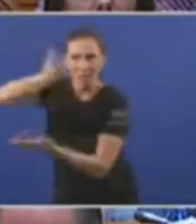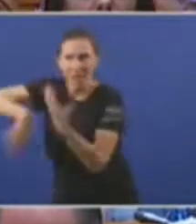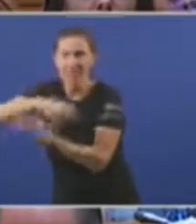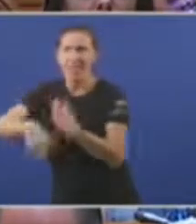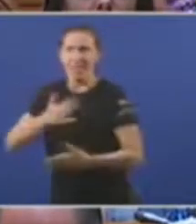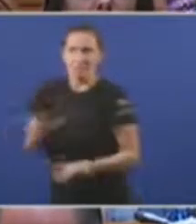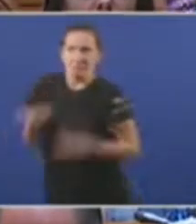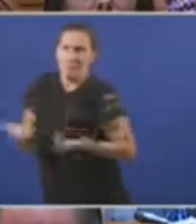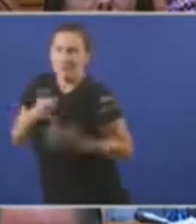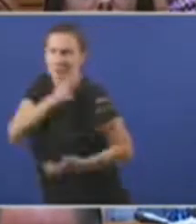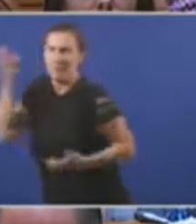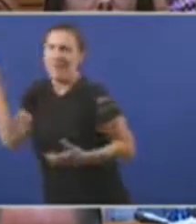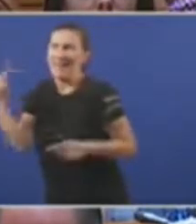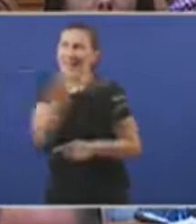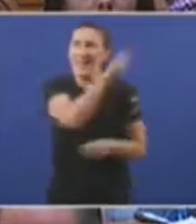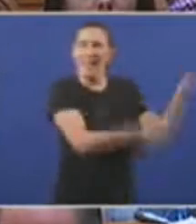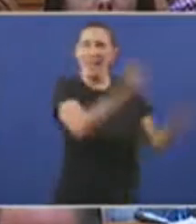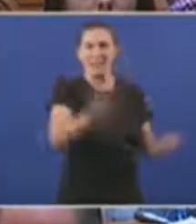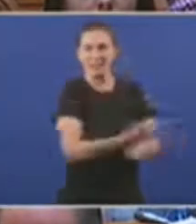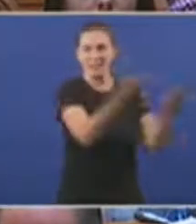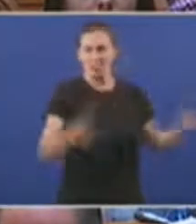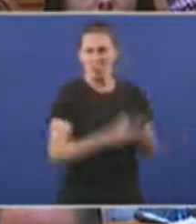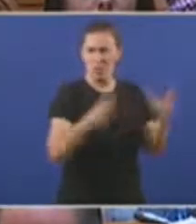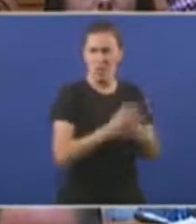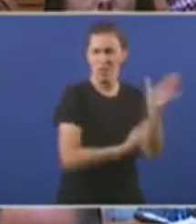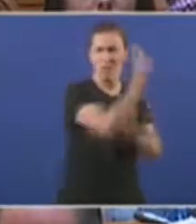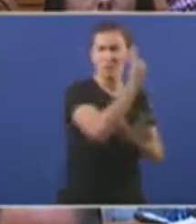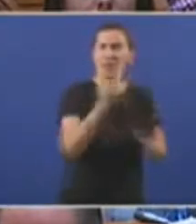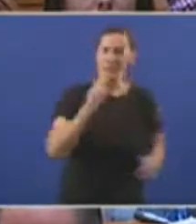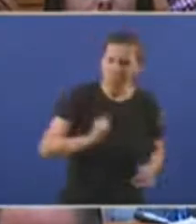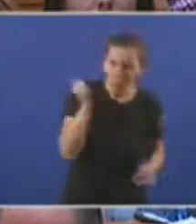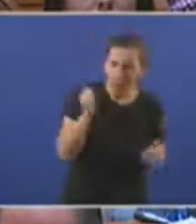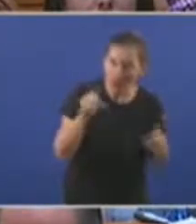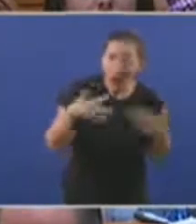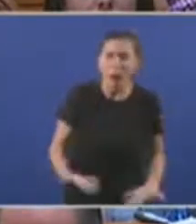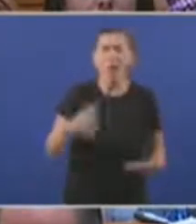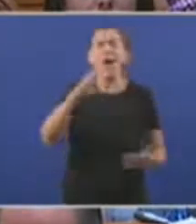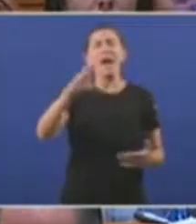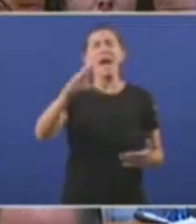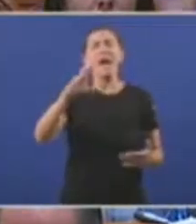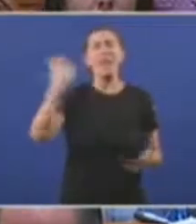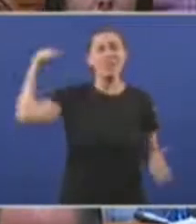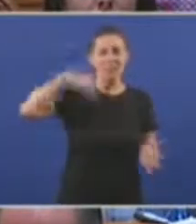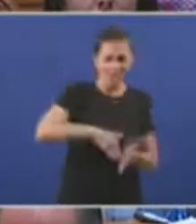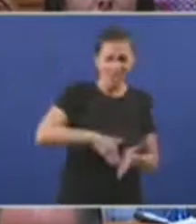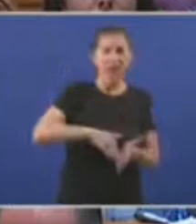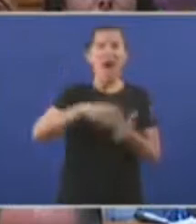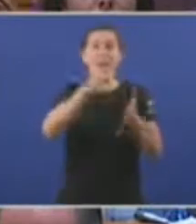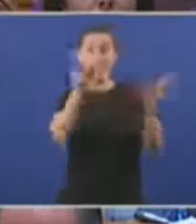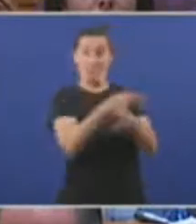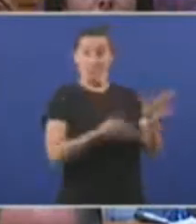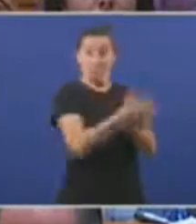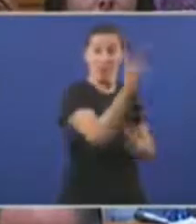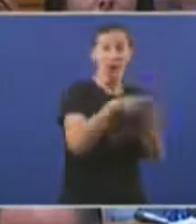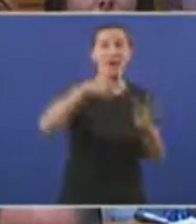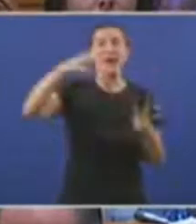deste país. Porque non creo que sexa casualidade que hoxe teñamos a unha central en Cerceda pechando, non, de Naturgy, e que